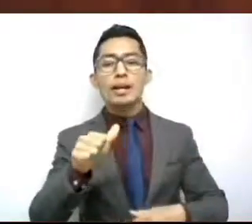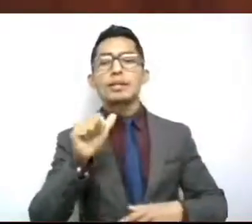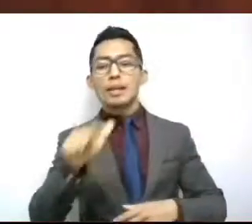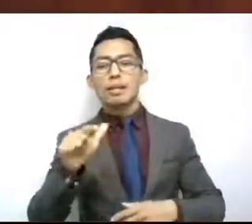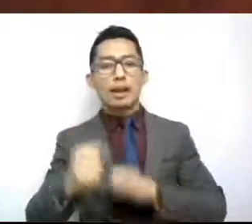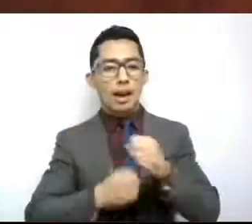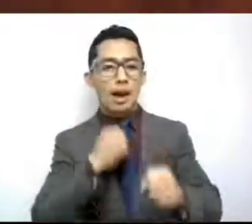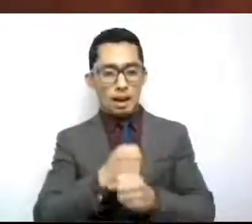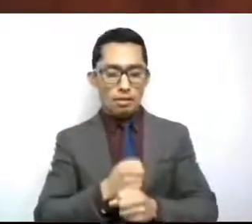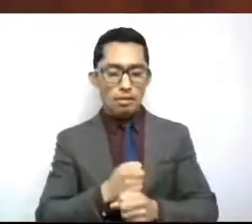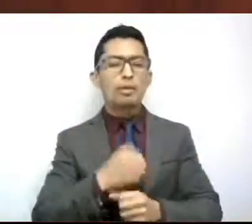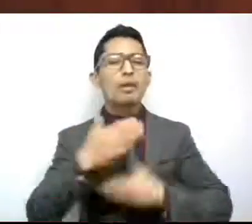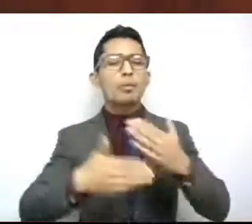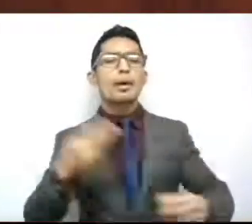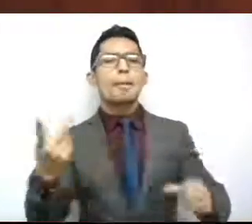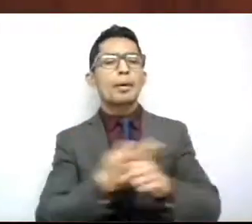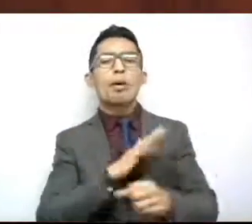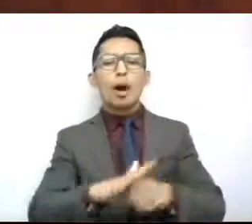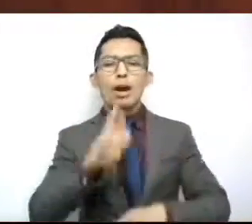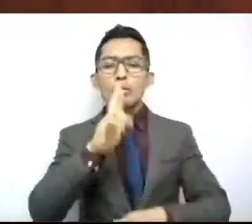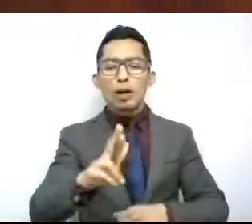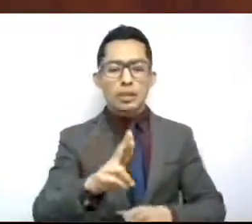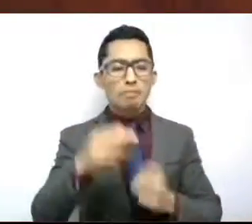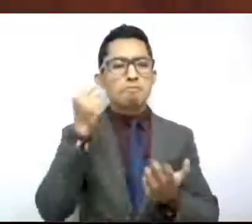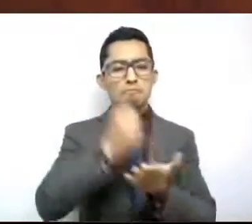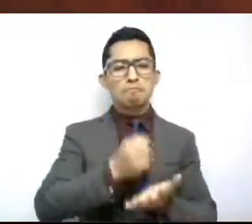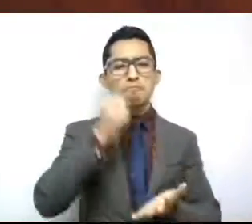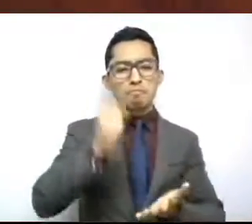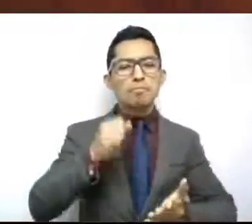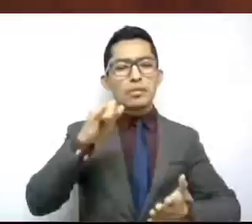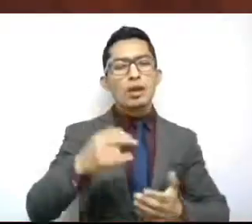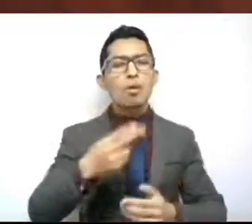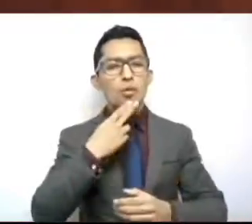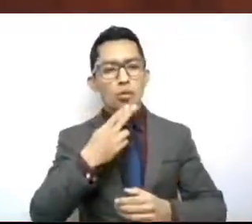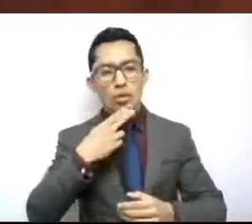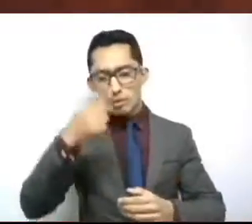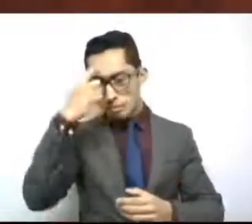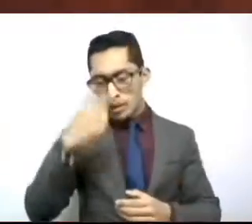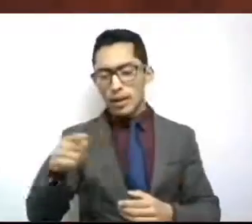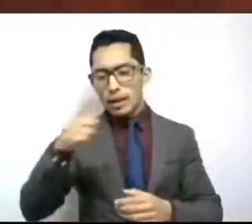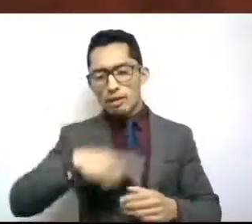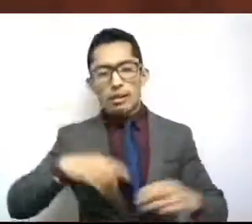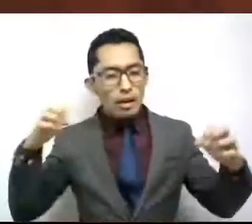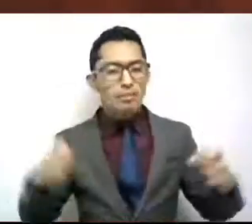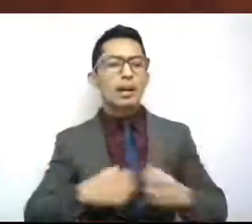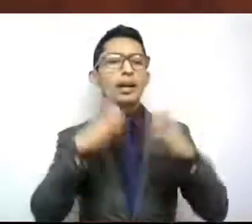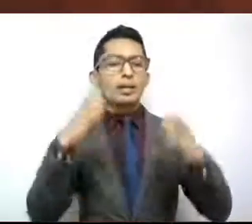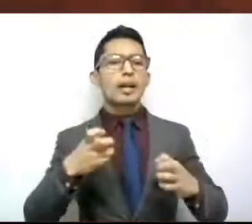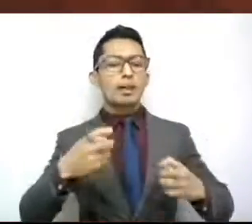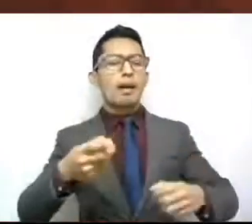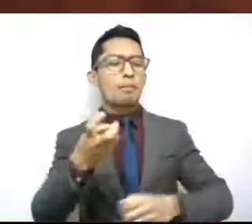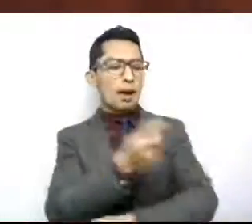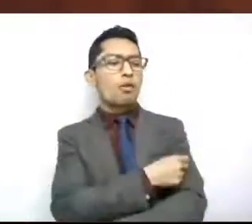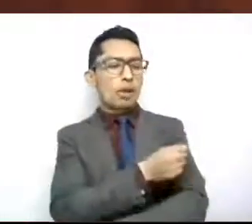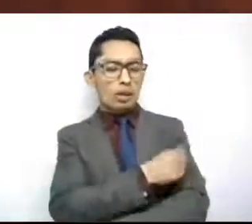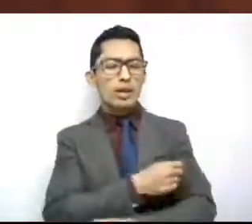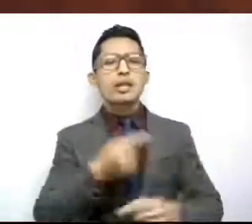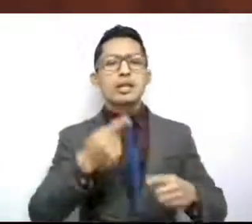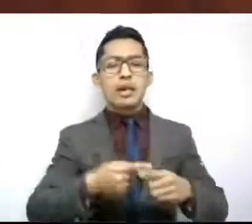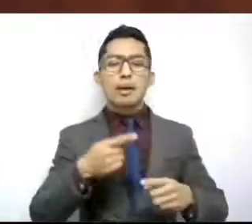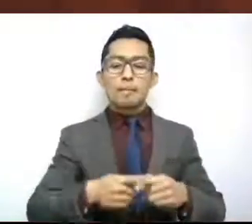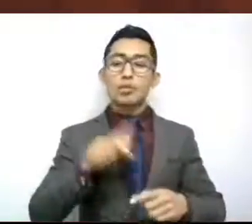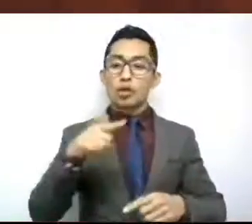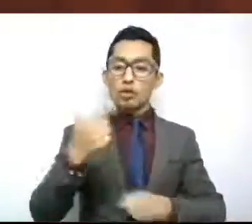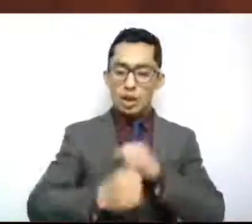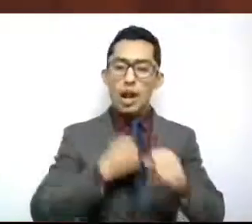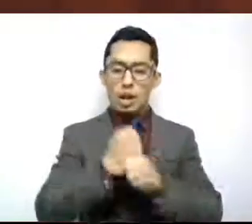y como resultado se aprobó el uso para causa de emergencia de estas vacunas en personas mayores de 12